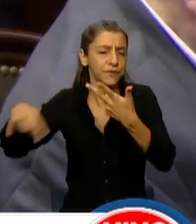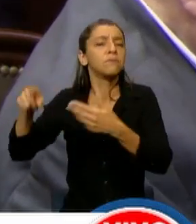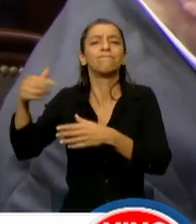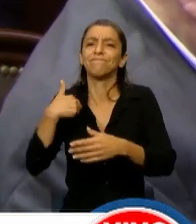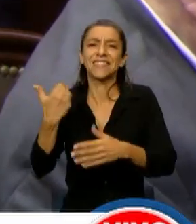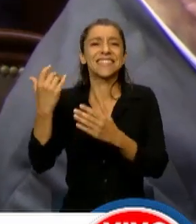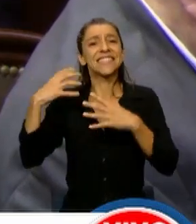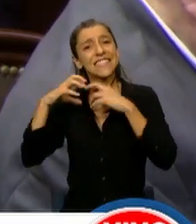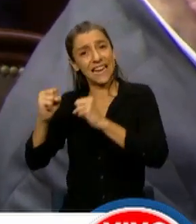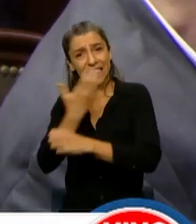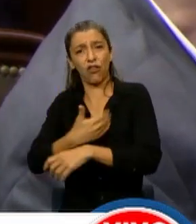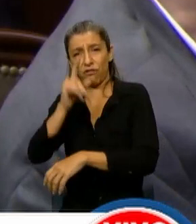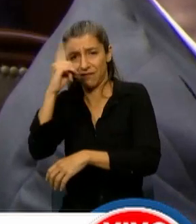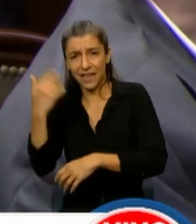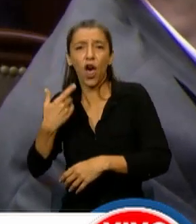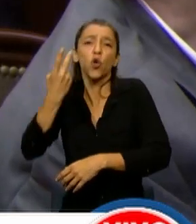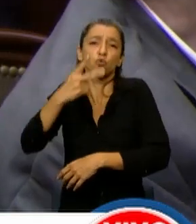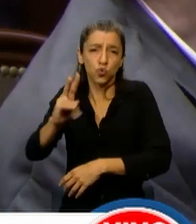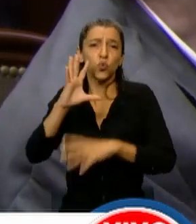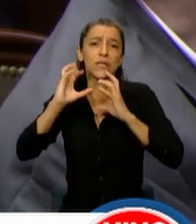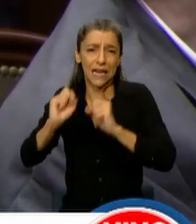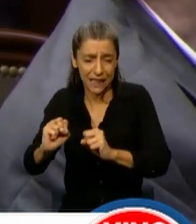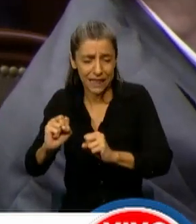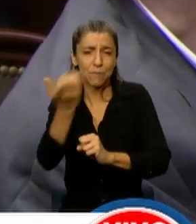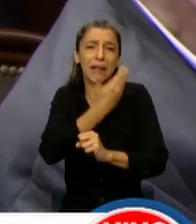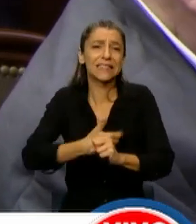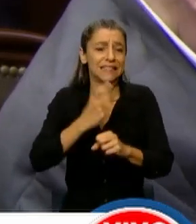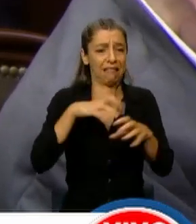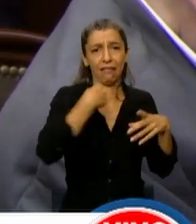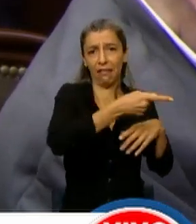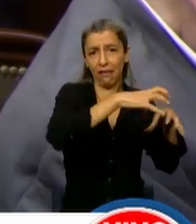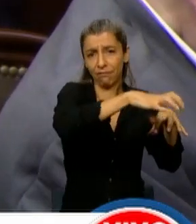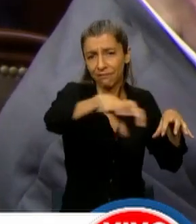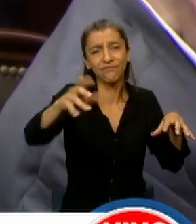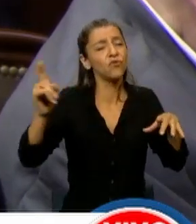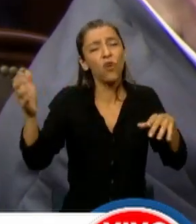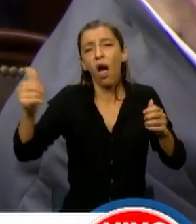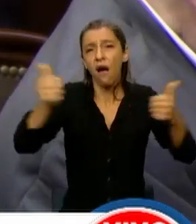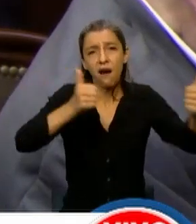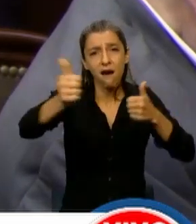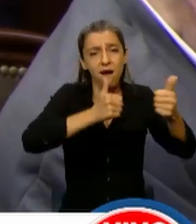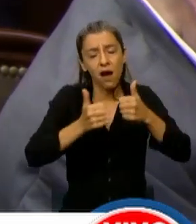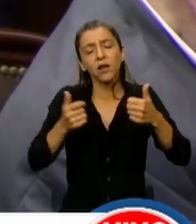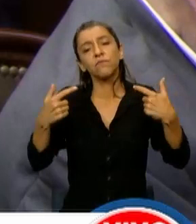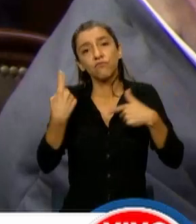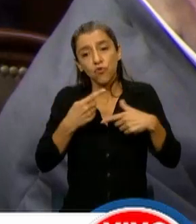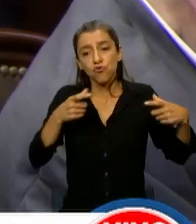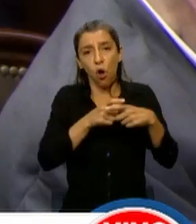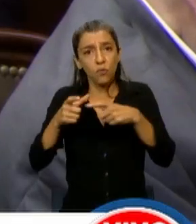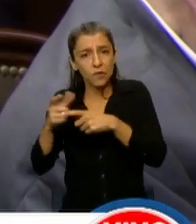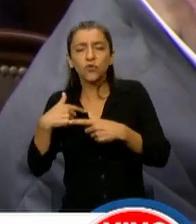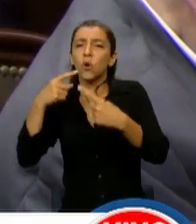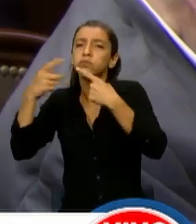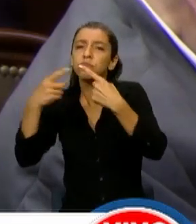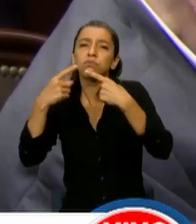en cantidad, subsecretarios, presidentes de organismos, que respondieron pacientemente